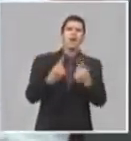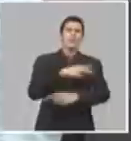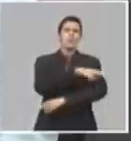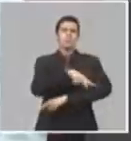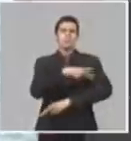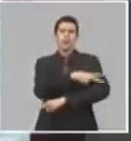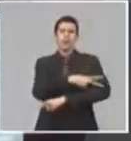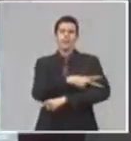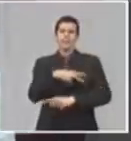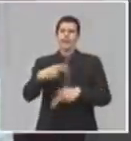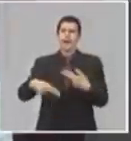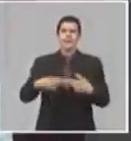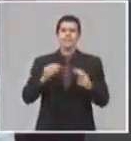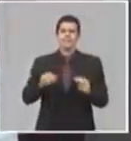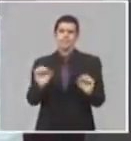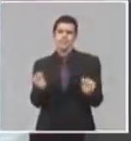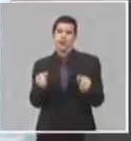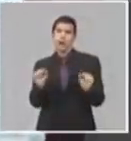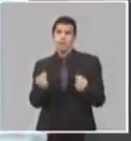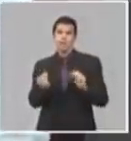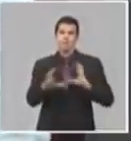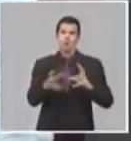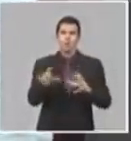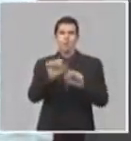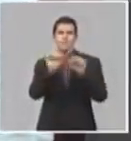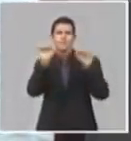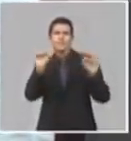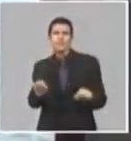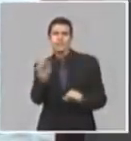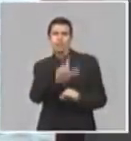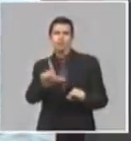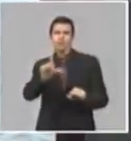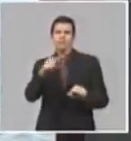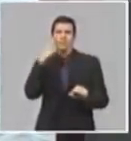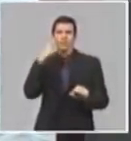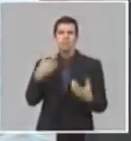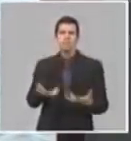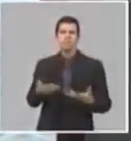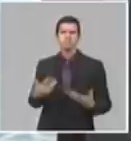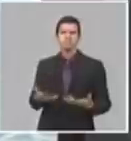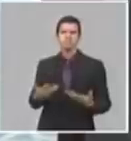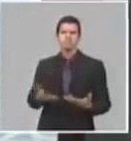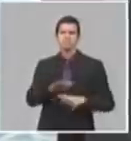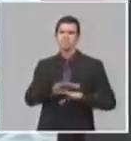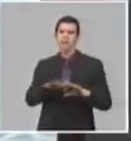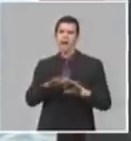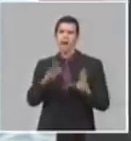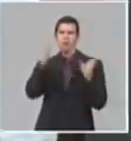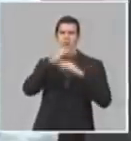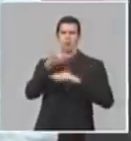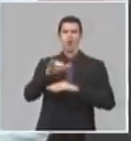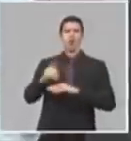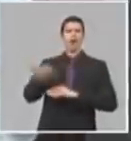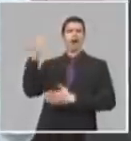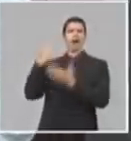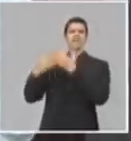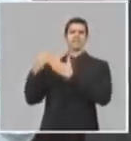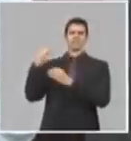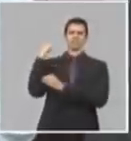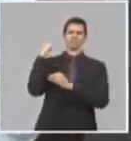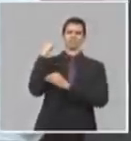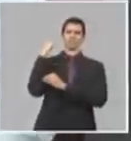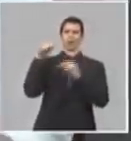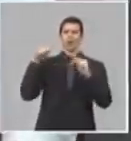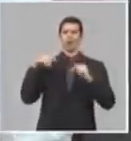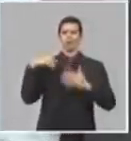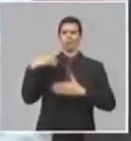del ejercicio abusivo que hay de la hegemonía imperial, que han sido puestos al descubierto en el libro de Bolton al